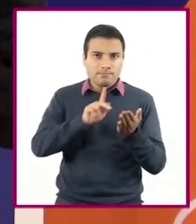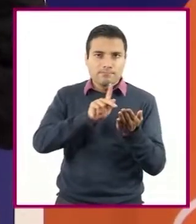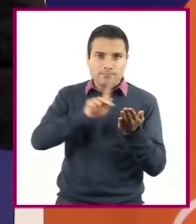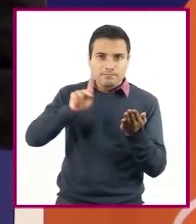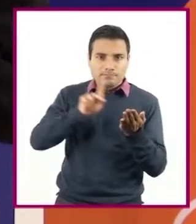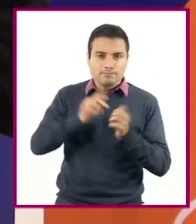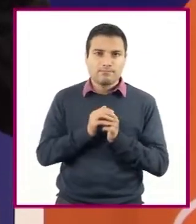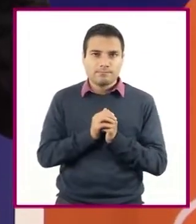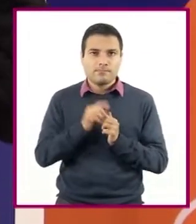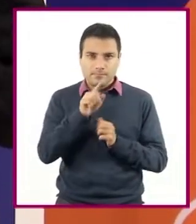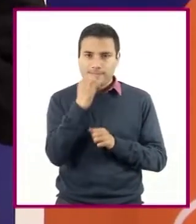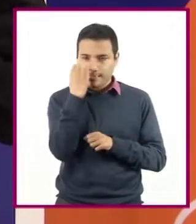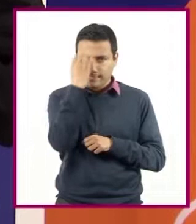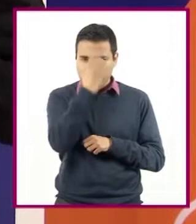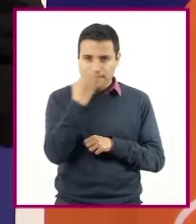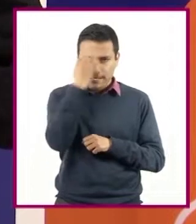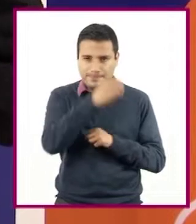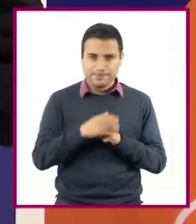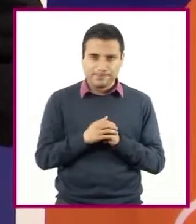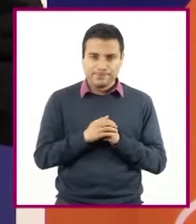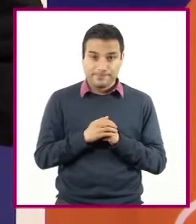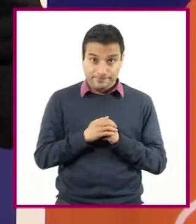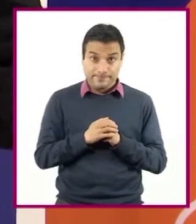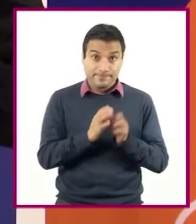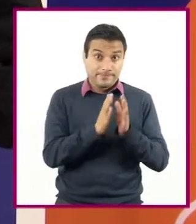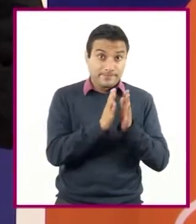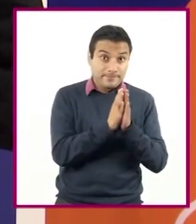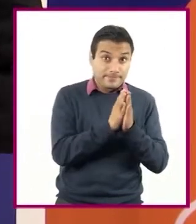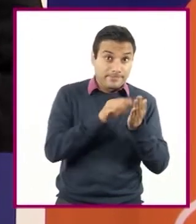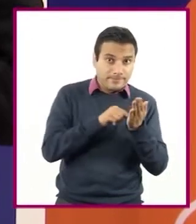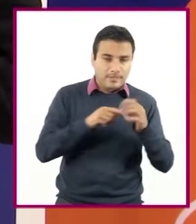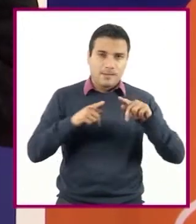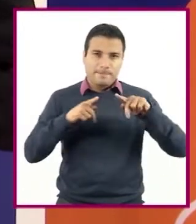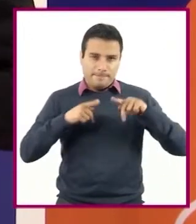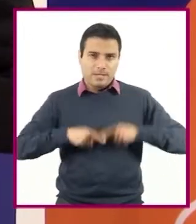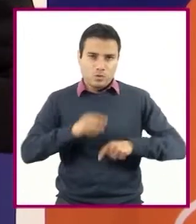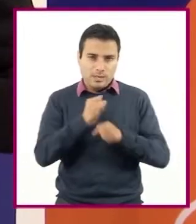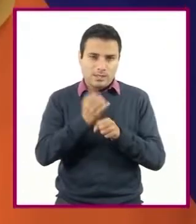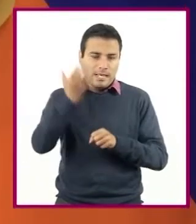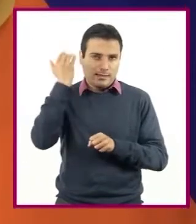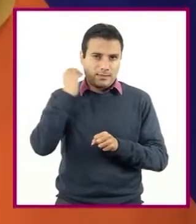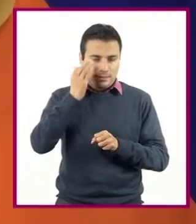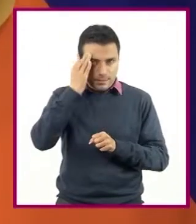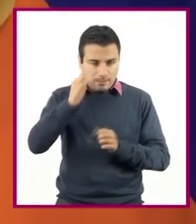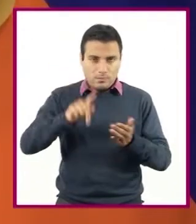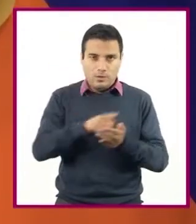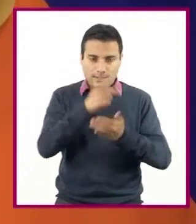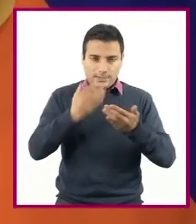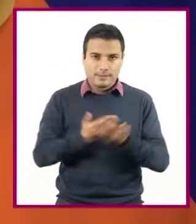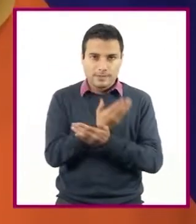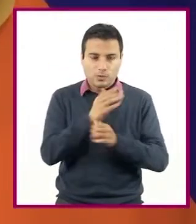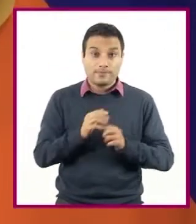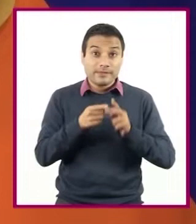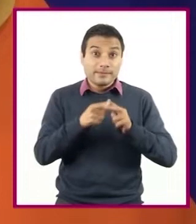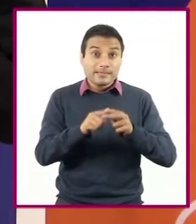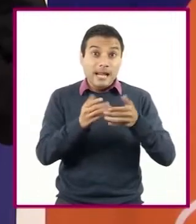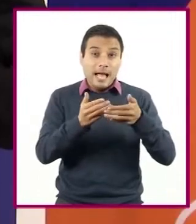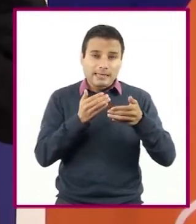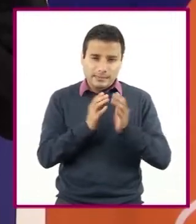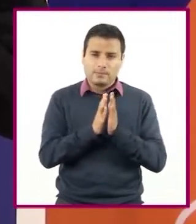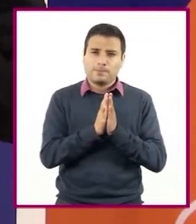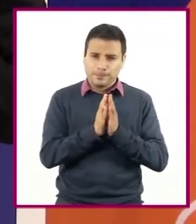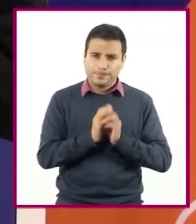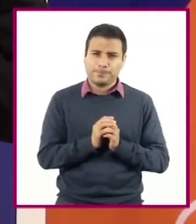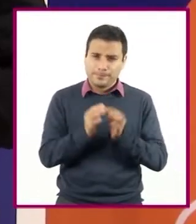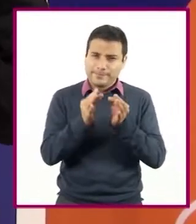propósito de examinar vigencia de contenidos y personajes de obras del Renacimiento. Antes de iniciar, les recordamos